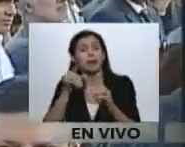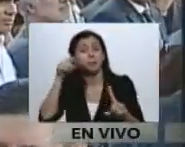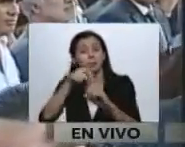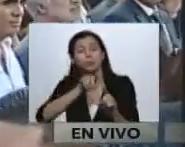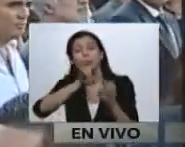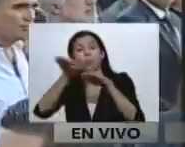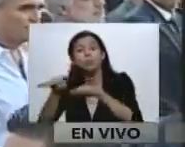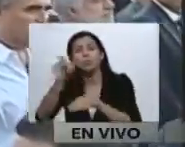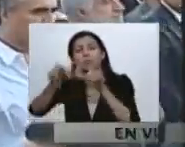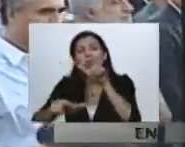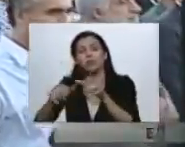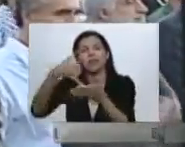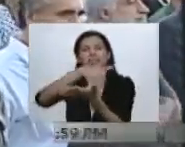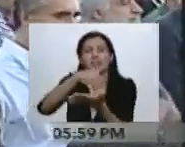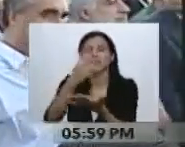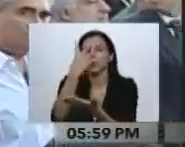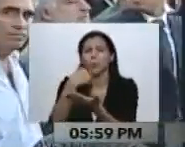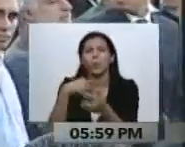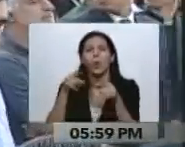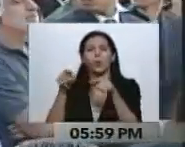los desposeídos,